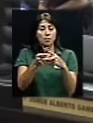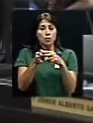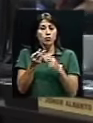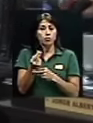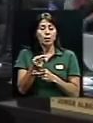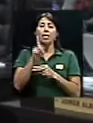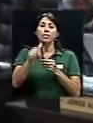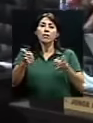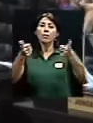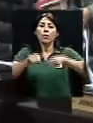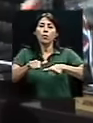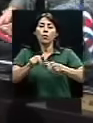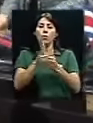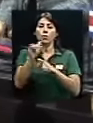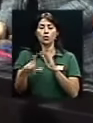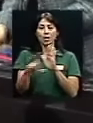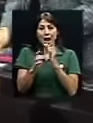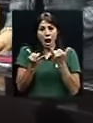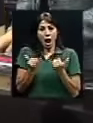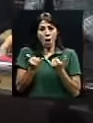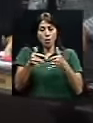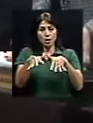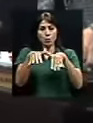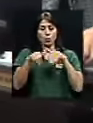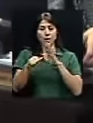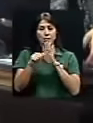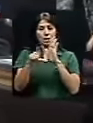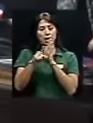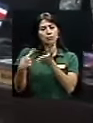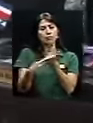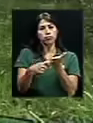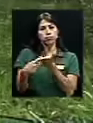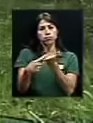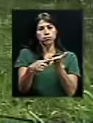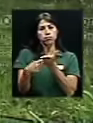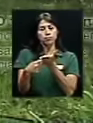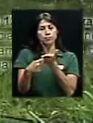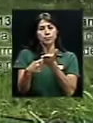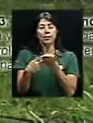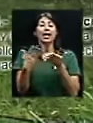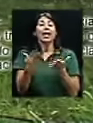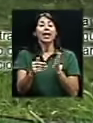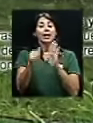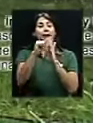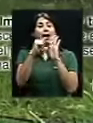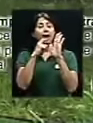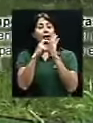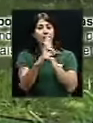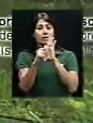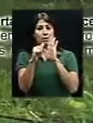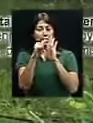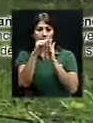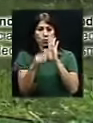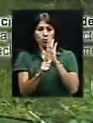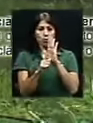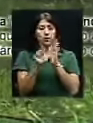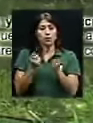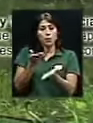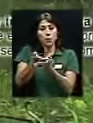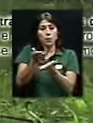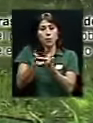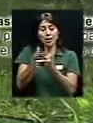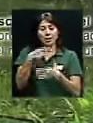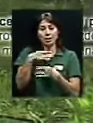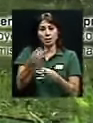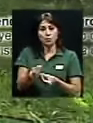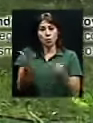de ley que está en estudio en la Asamblea Legislativa. Por medio del artículo que propone declarar de interés público la ampliación de esta